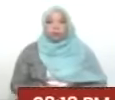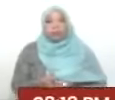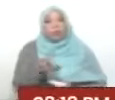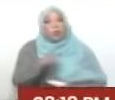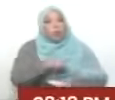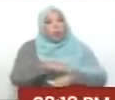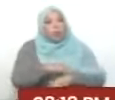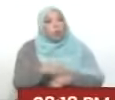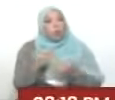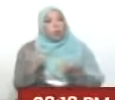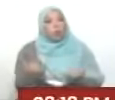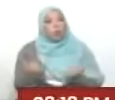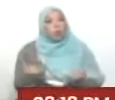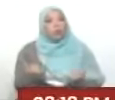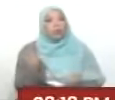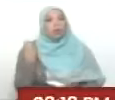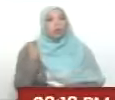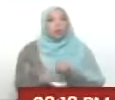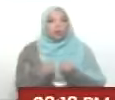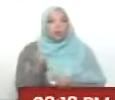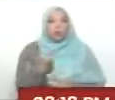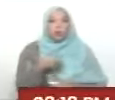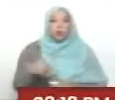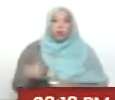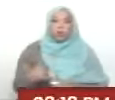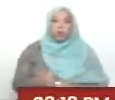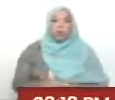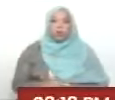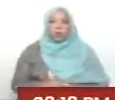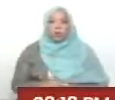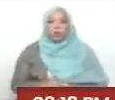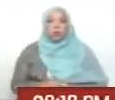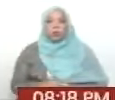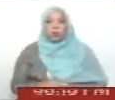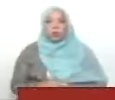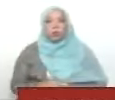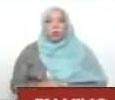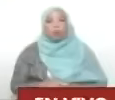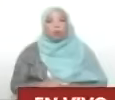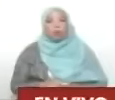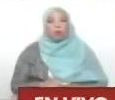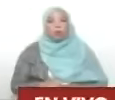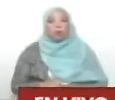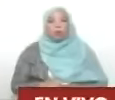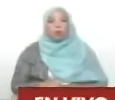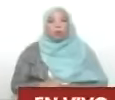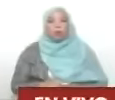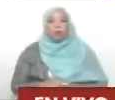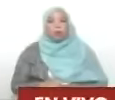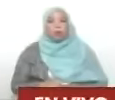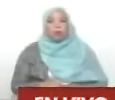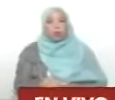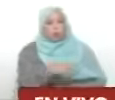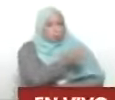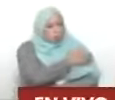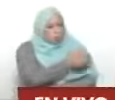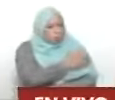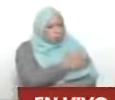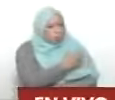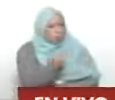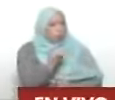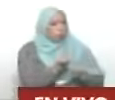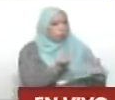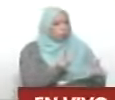Di. Mira. Ahí. Que salgan ellos. Que salgan ellos, porque tiene que sacarlo usted. Nosotros